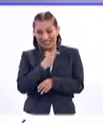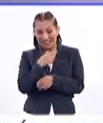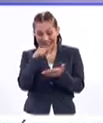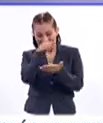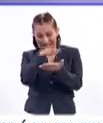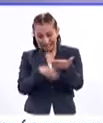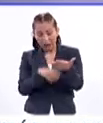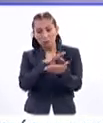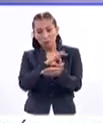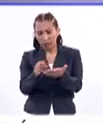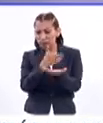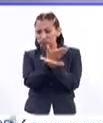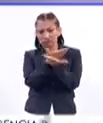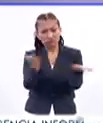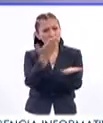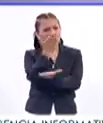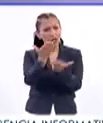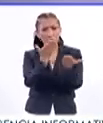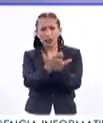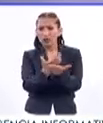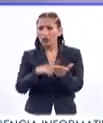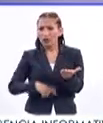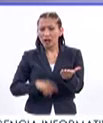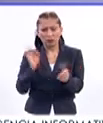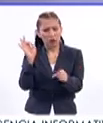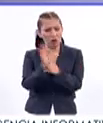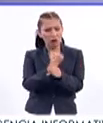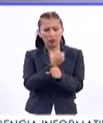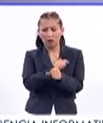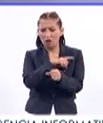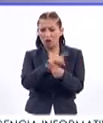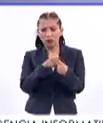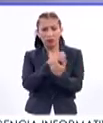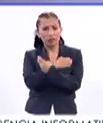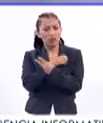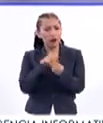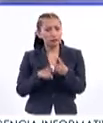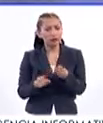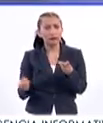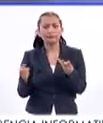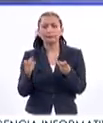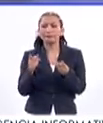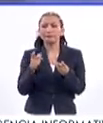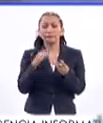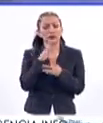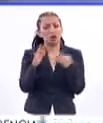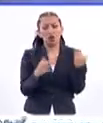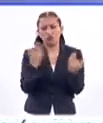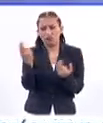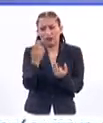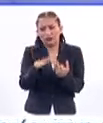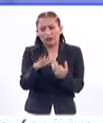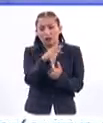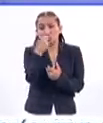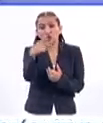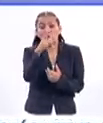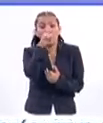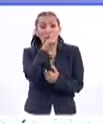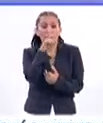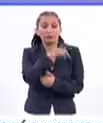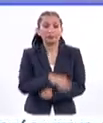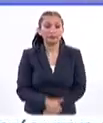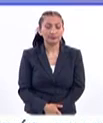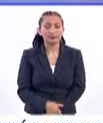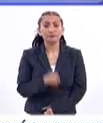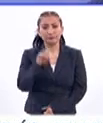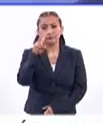tengan acceso a todos los servicios que ofrece el Estado, ¿no? La seguridad, la salud, la educación y todo lo que implique en su propia lengua.